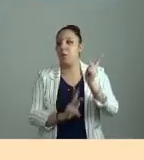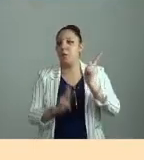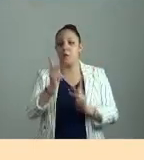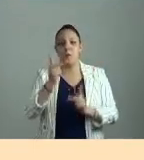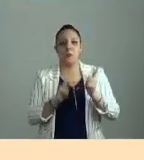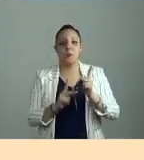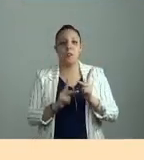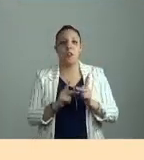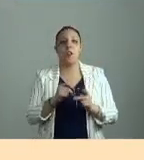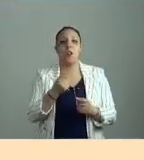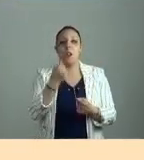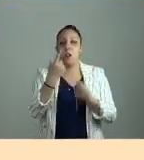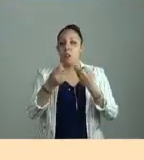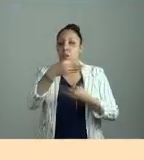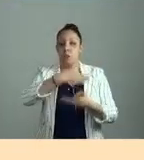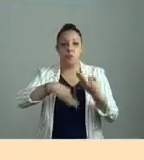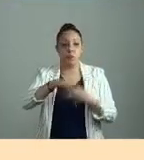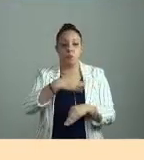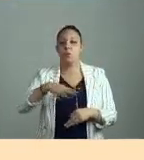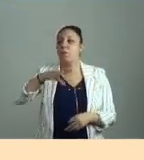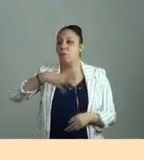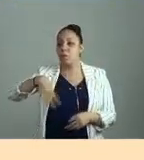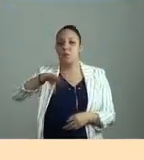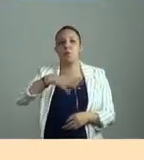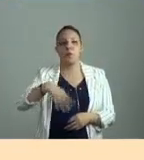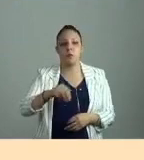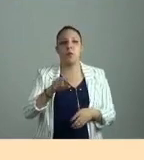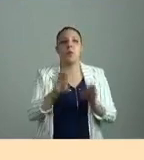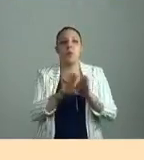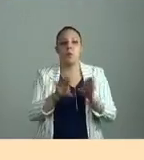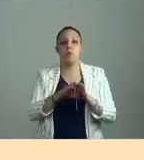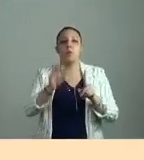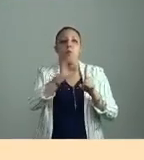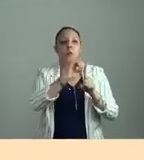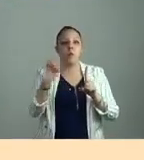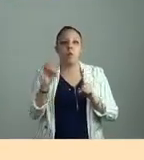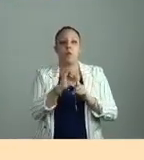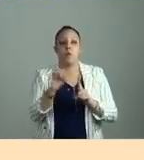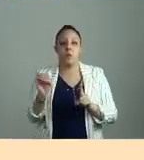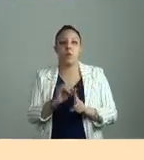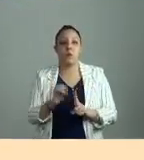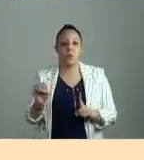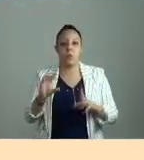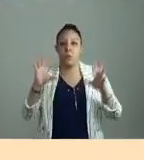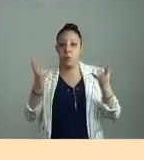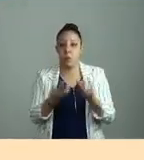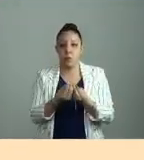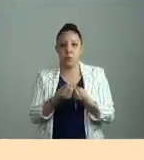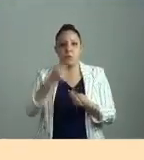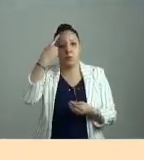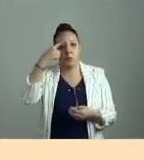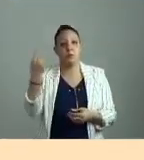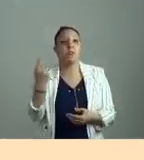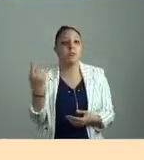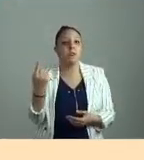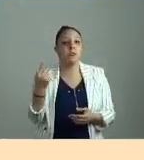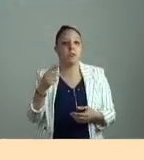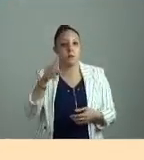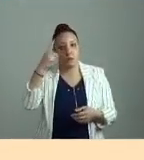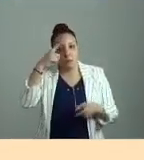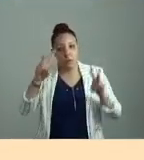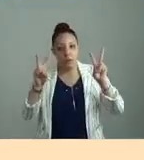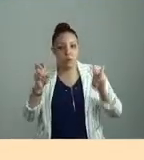también organizarse para discutir políticamente no lo que se pasa en la